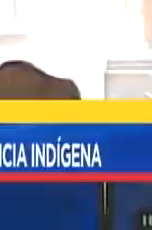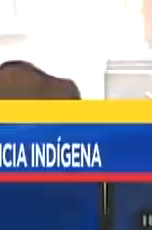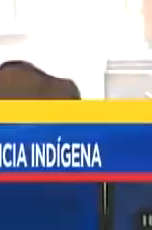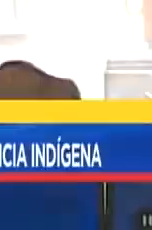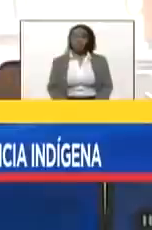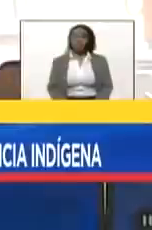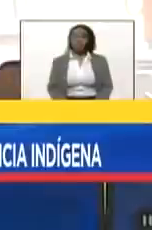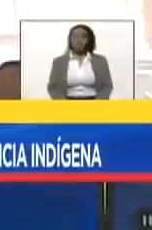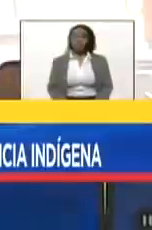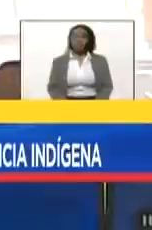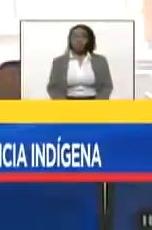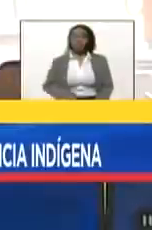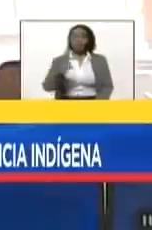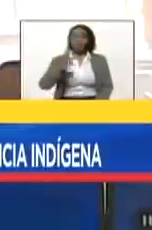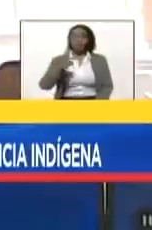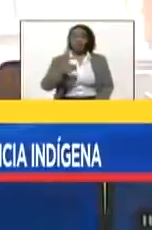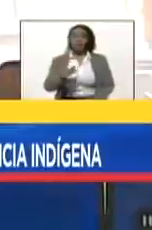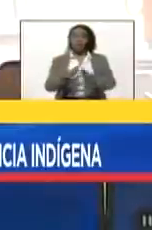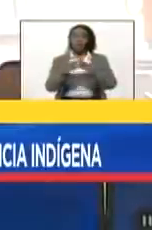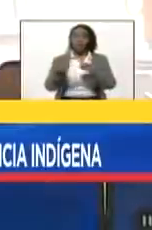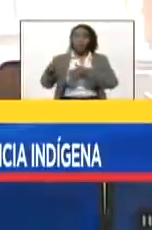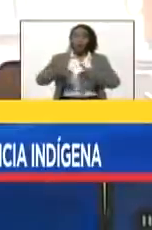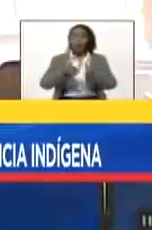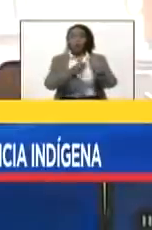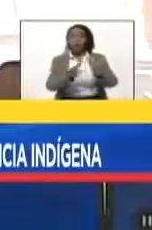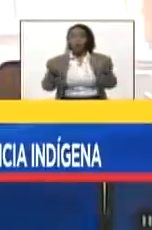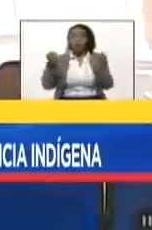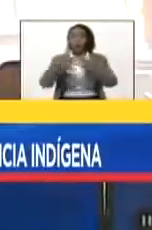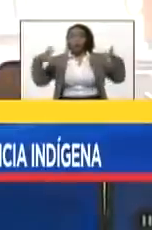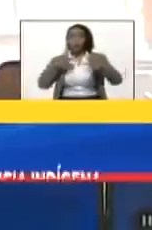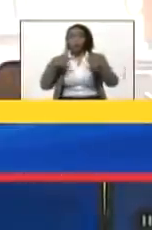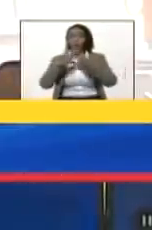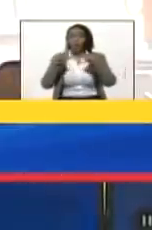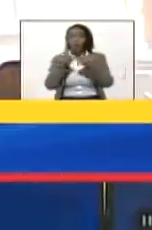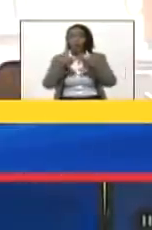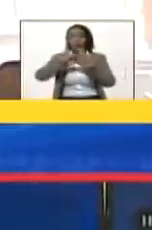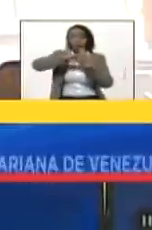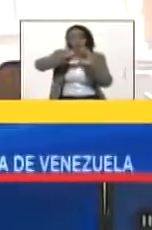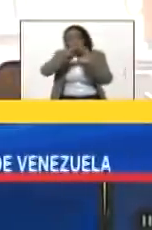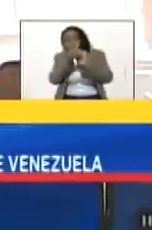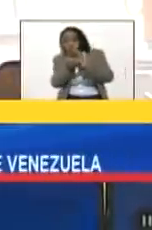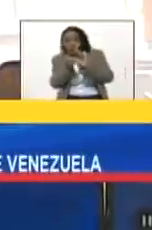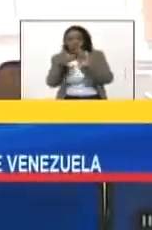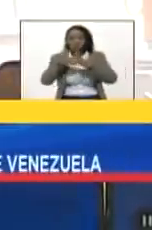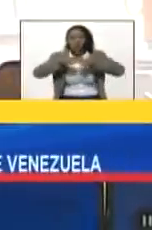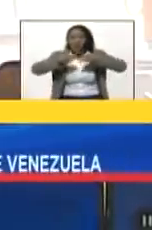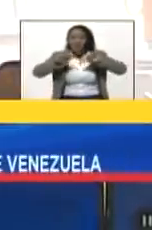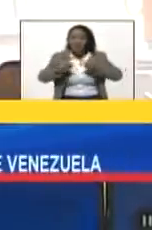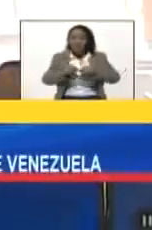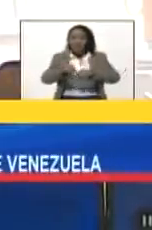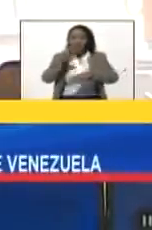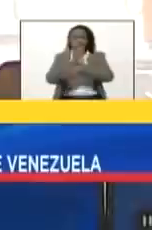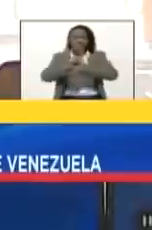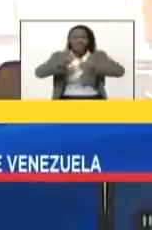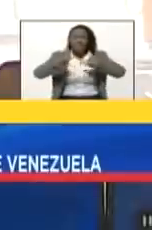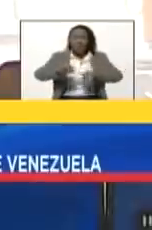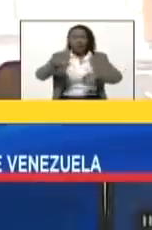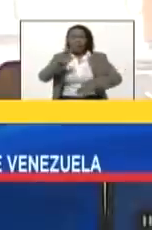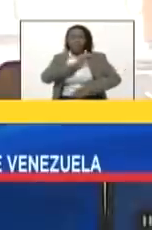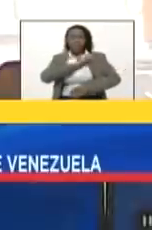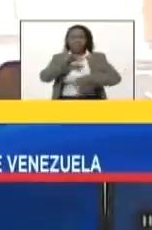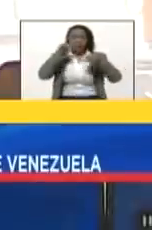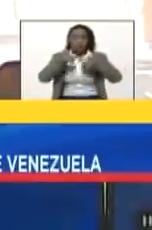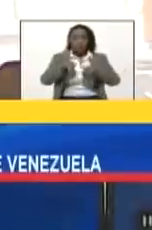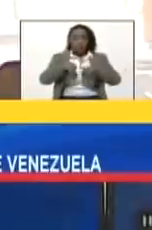todos los caminos, todos los campos, todas las cuevas, toda la tierra, la sagrada Pachamama. Aquí